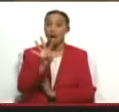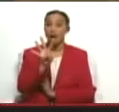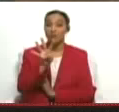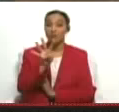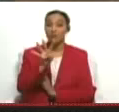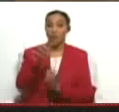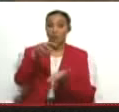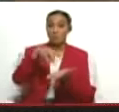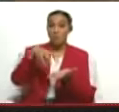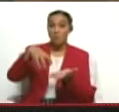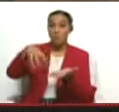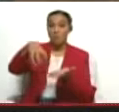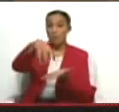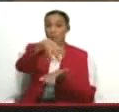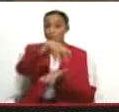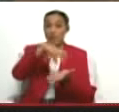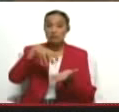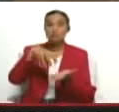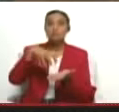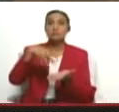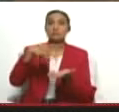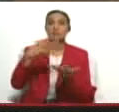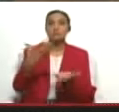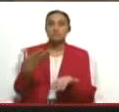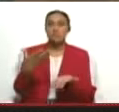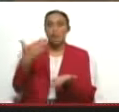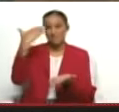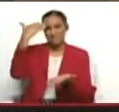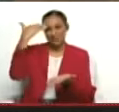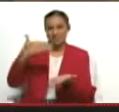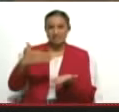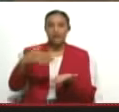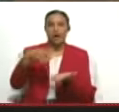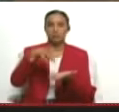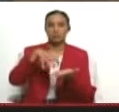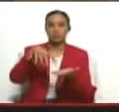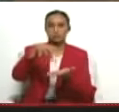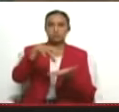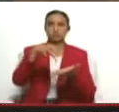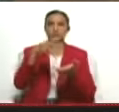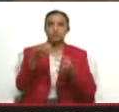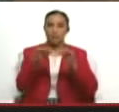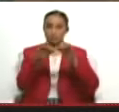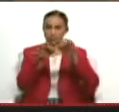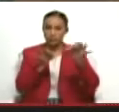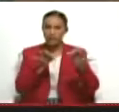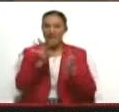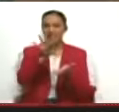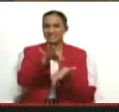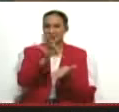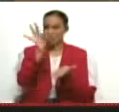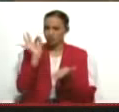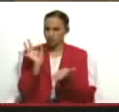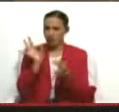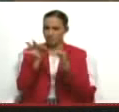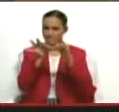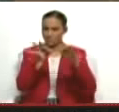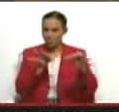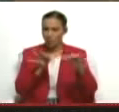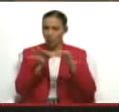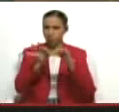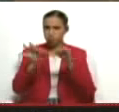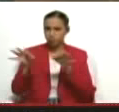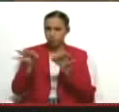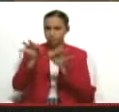demarcadas en cada uno de estos mapas por favor en cada uno de estos mapas aquí están en físico y